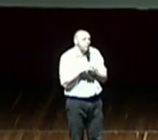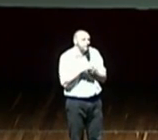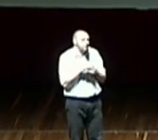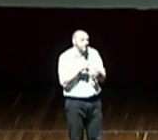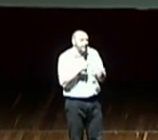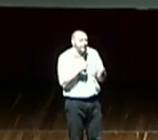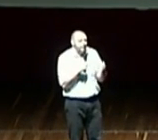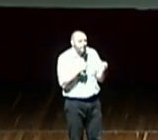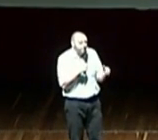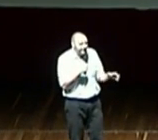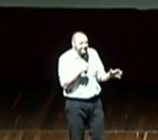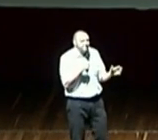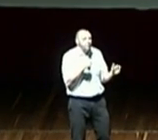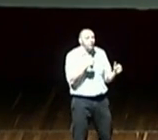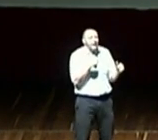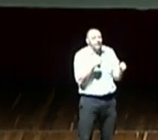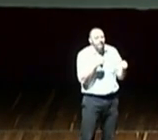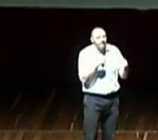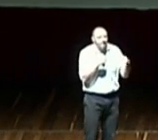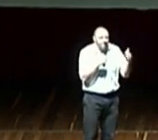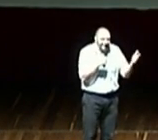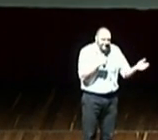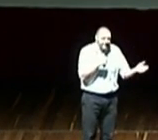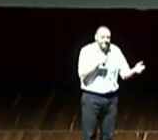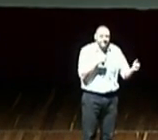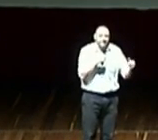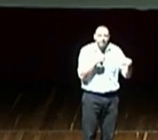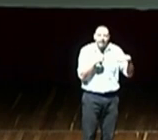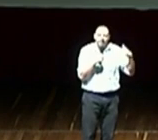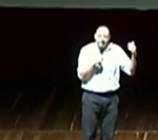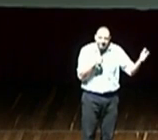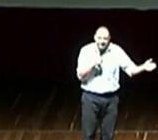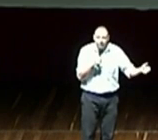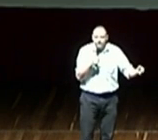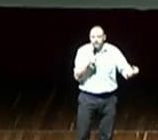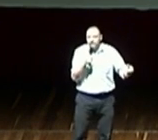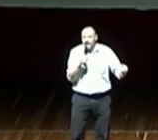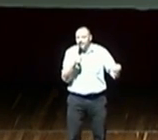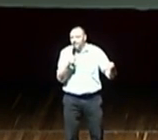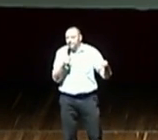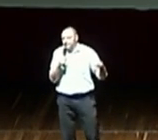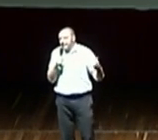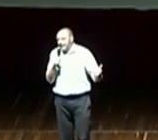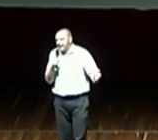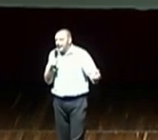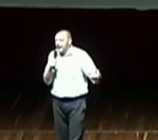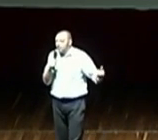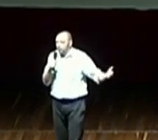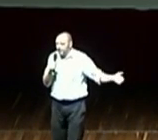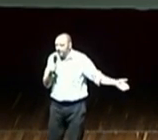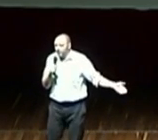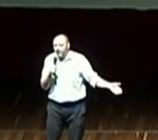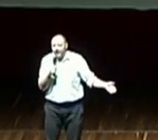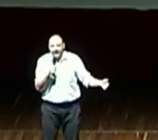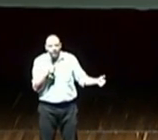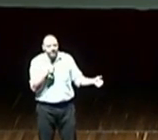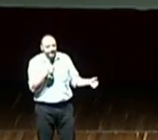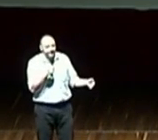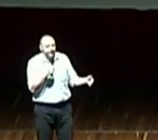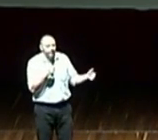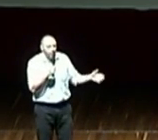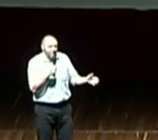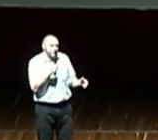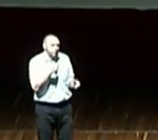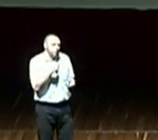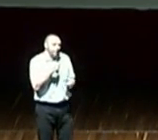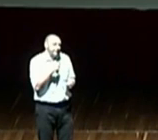construcción de una sociedad más plural, más equitativa, más horizontal, de cara al contenido que van a